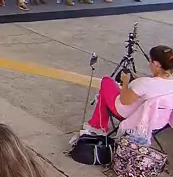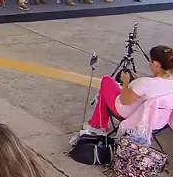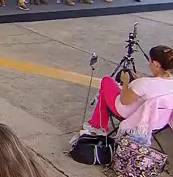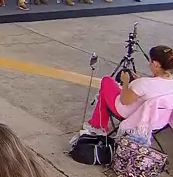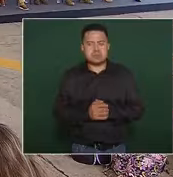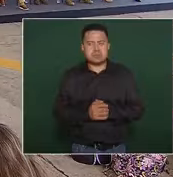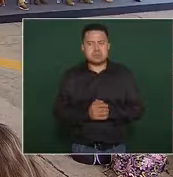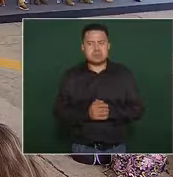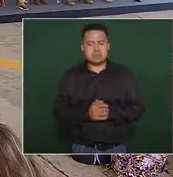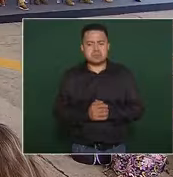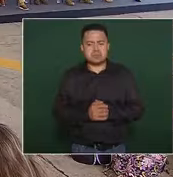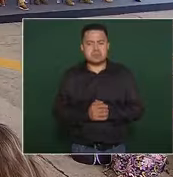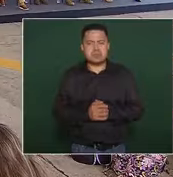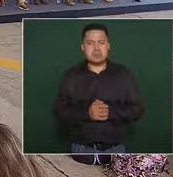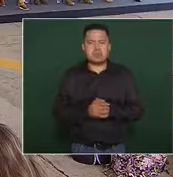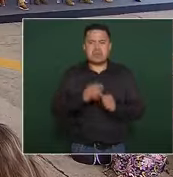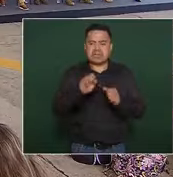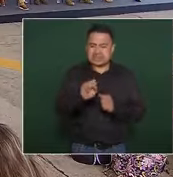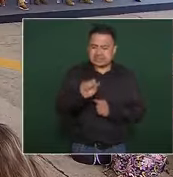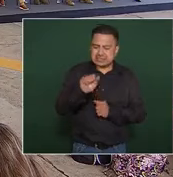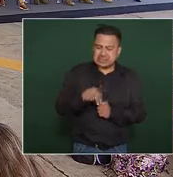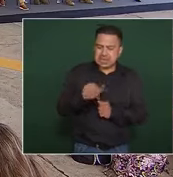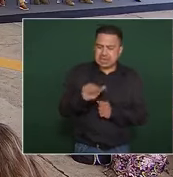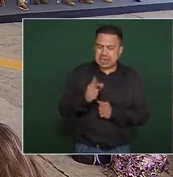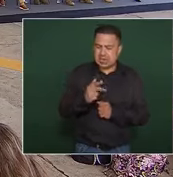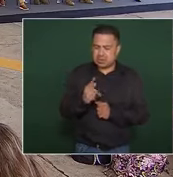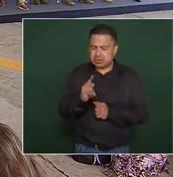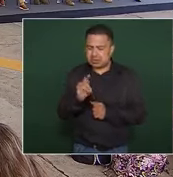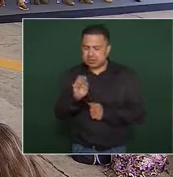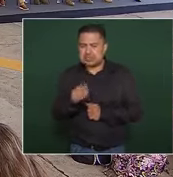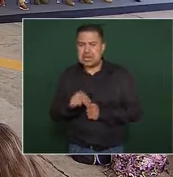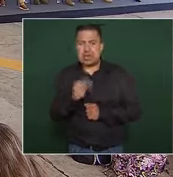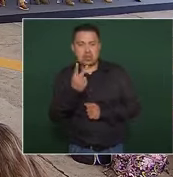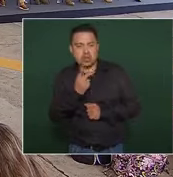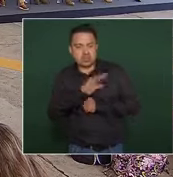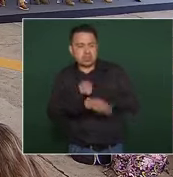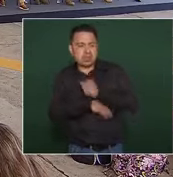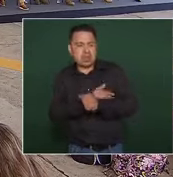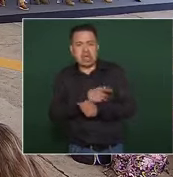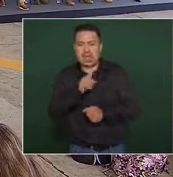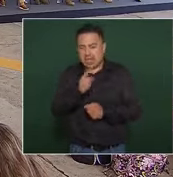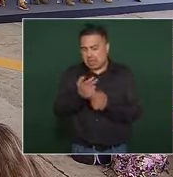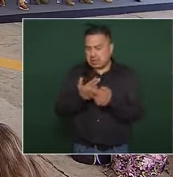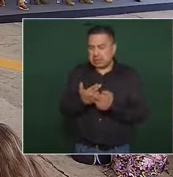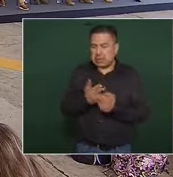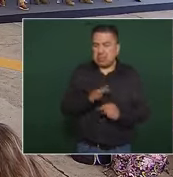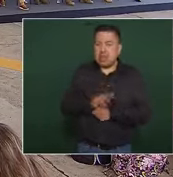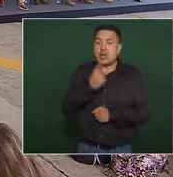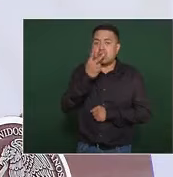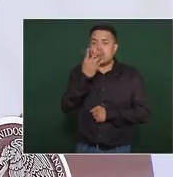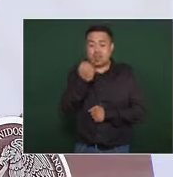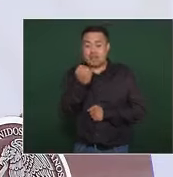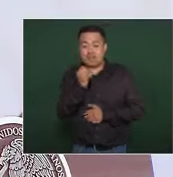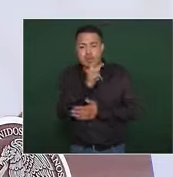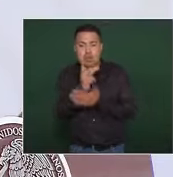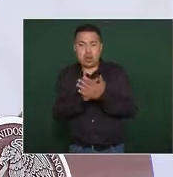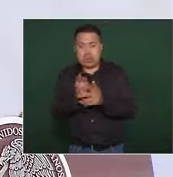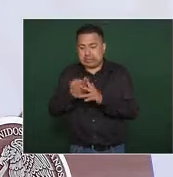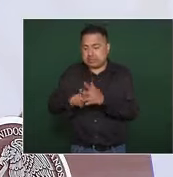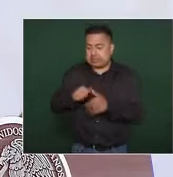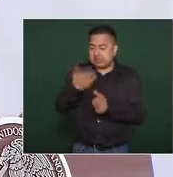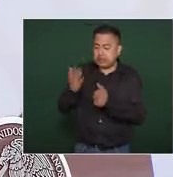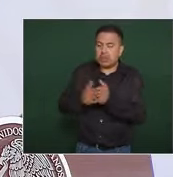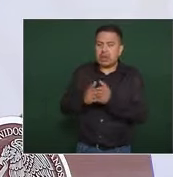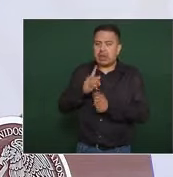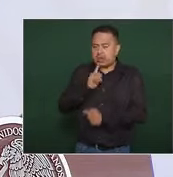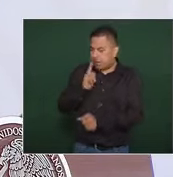línea de conducción en San Agustín y 2 tanques de almacenamiento. 9 acciones por iniciar, una